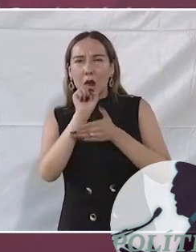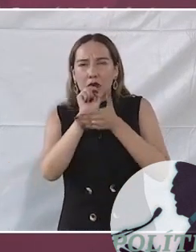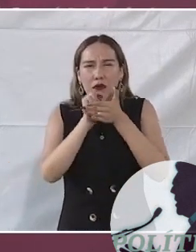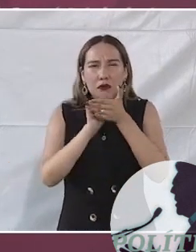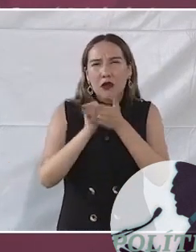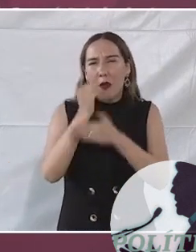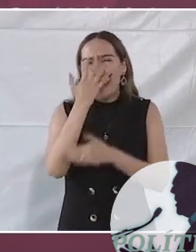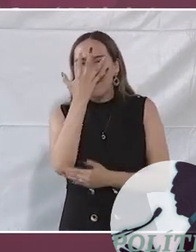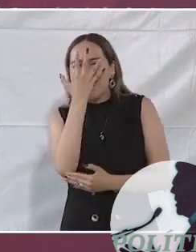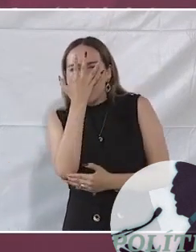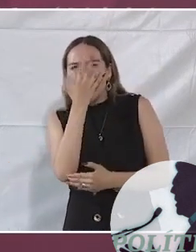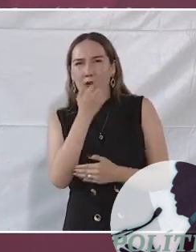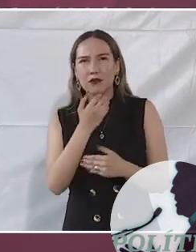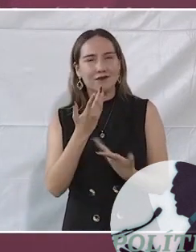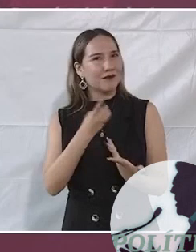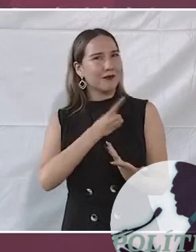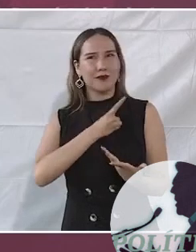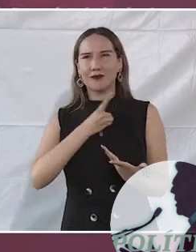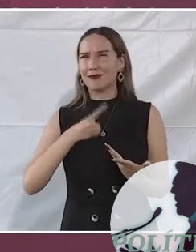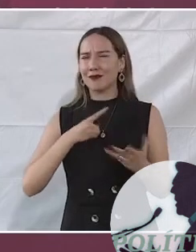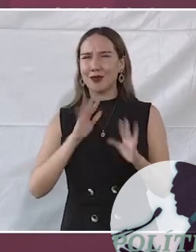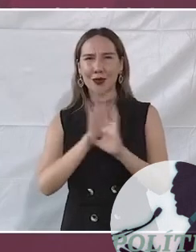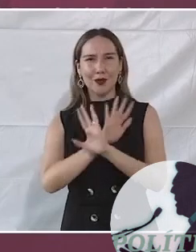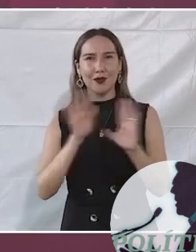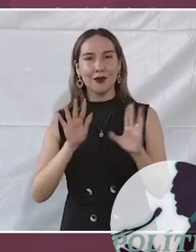avergonzando, apenando, sí,